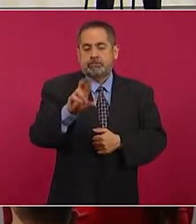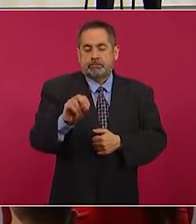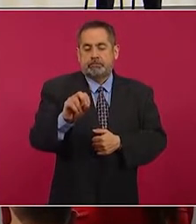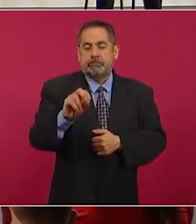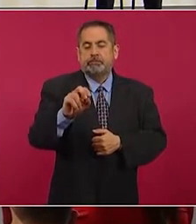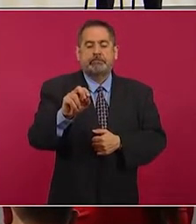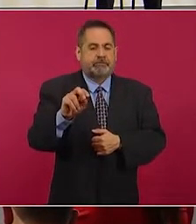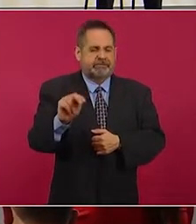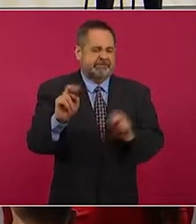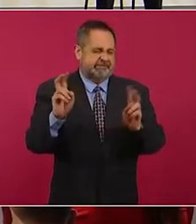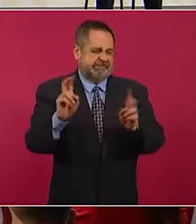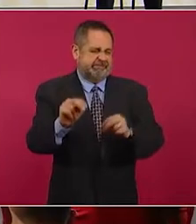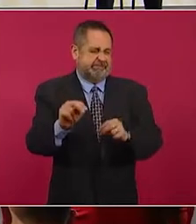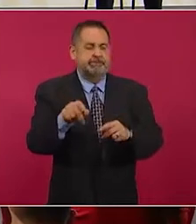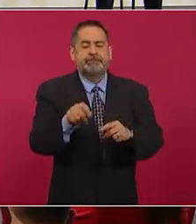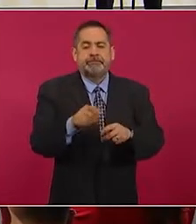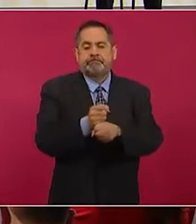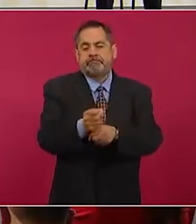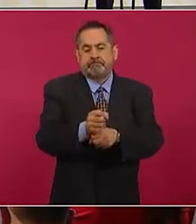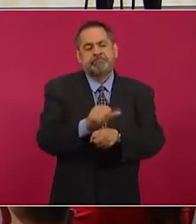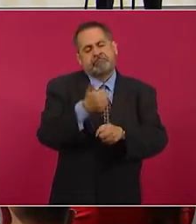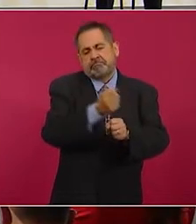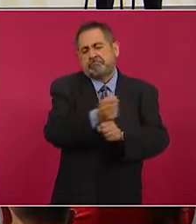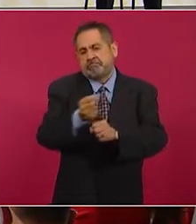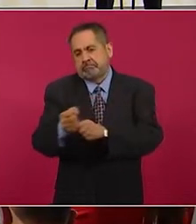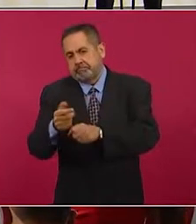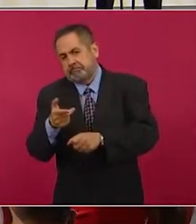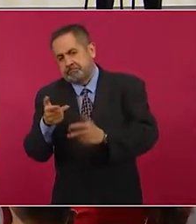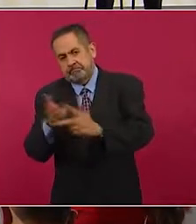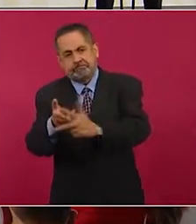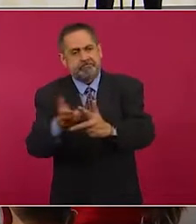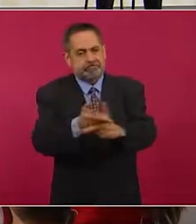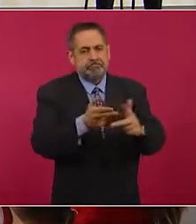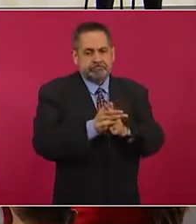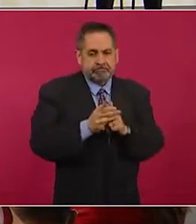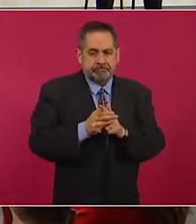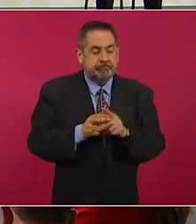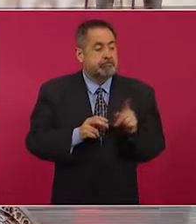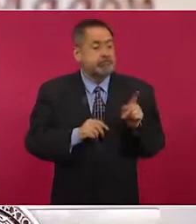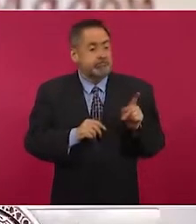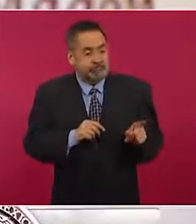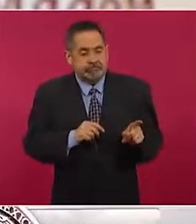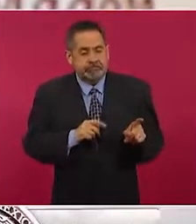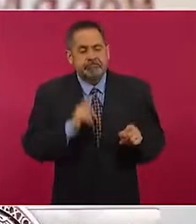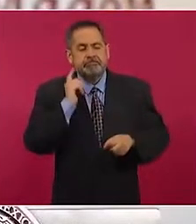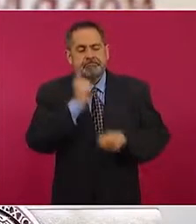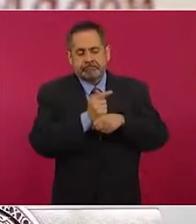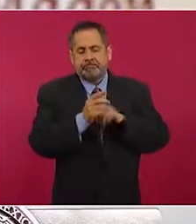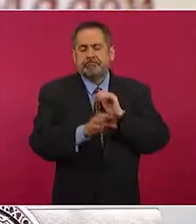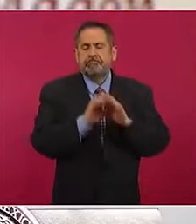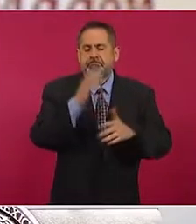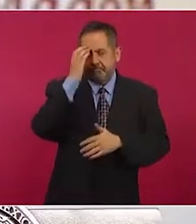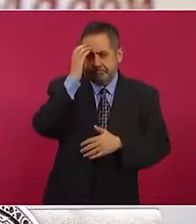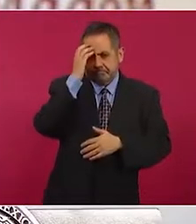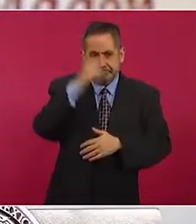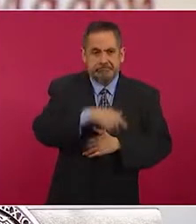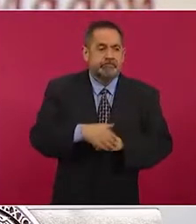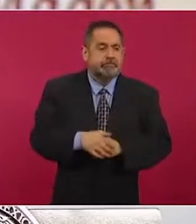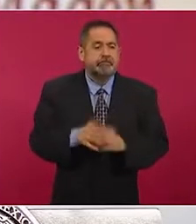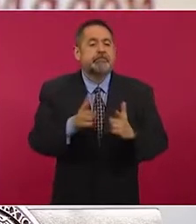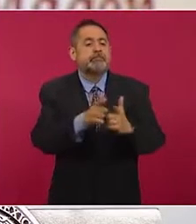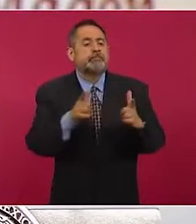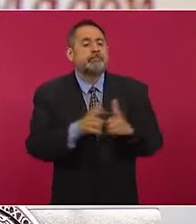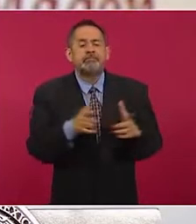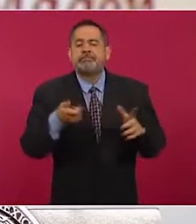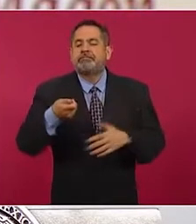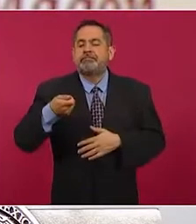presumiblemente otras víctimas, sino que también ya a varios de sus elementos delictivos. Este grupo se hace